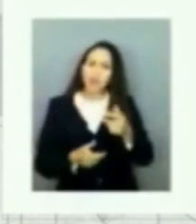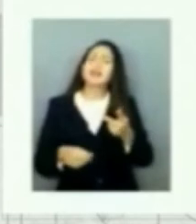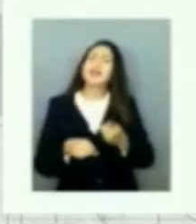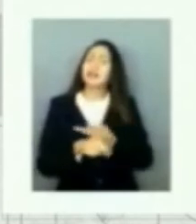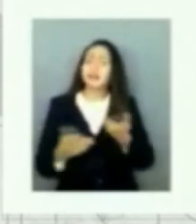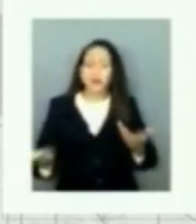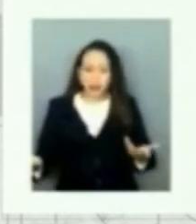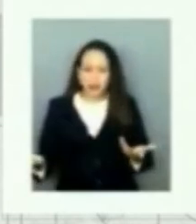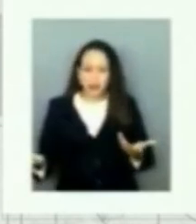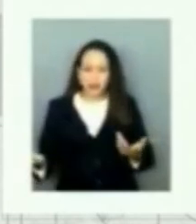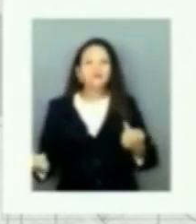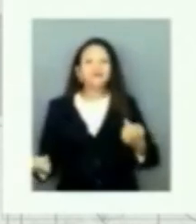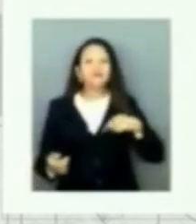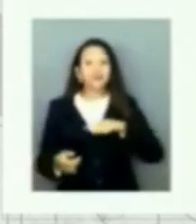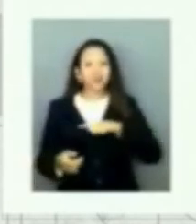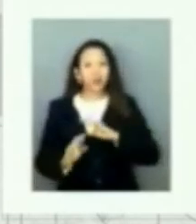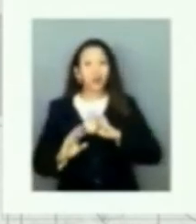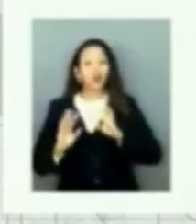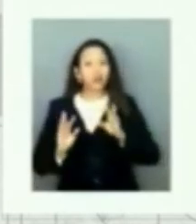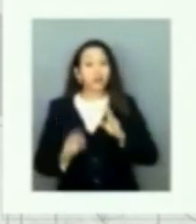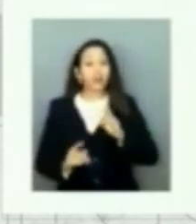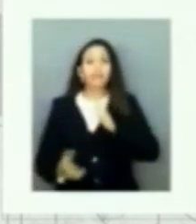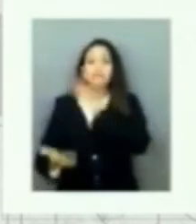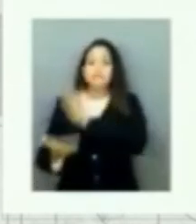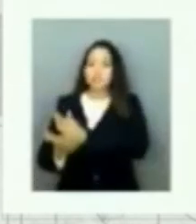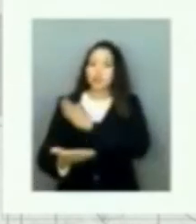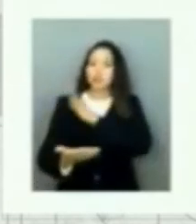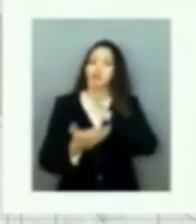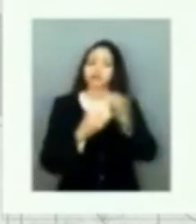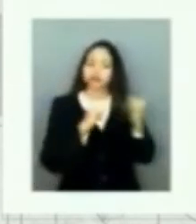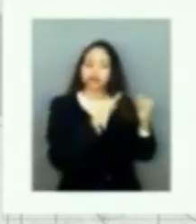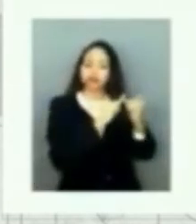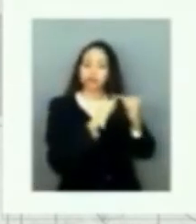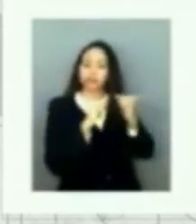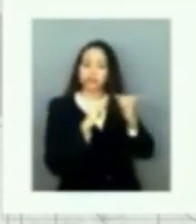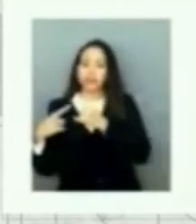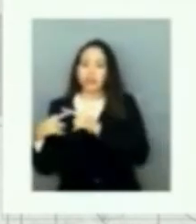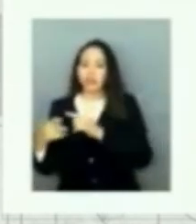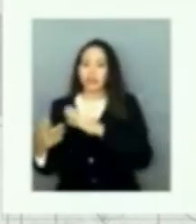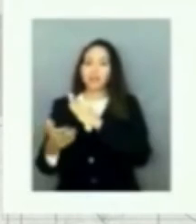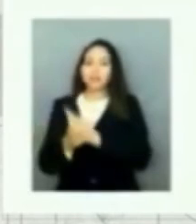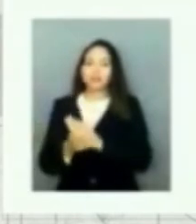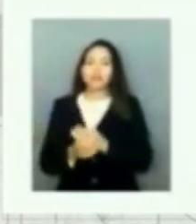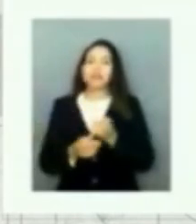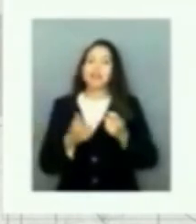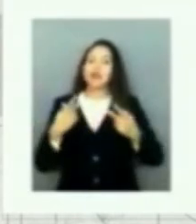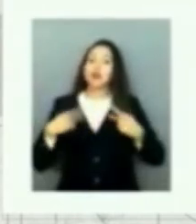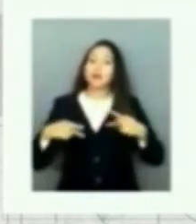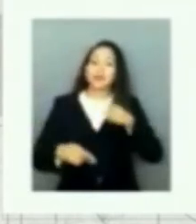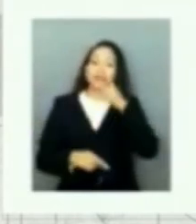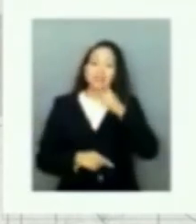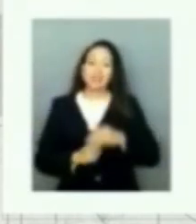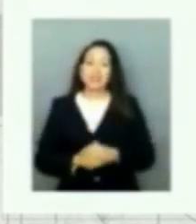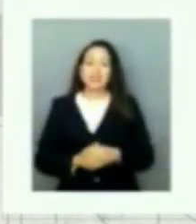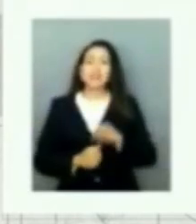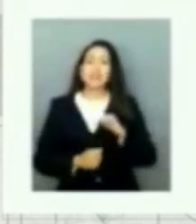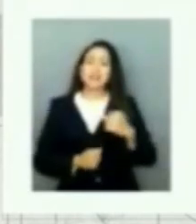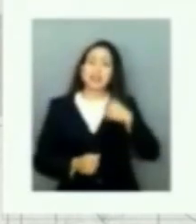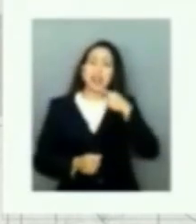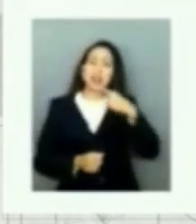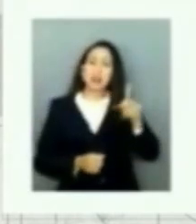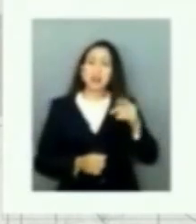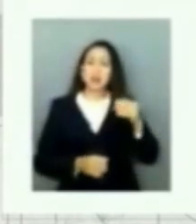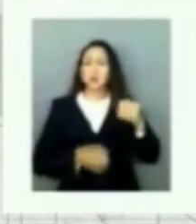todos ellos una y otra vez que la justicia es distante, que la justicia